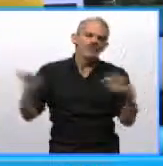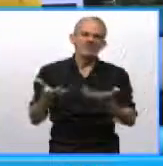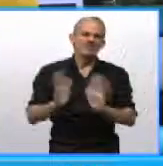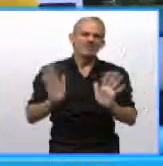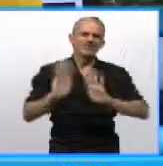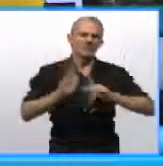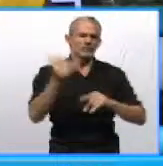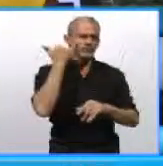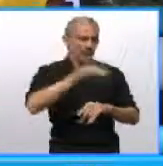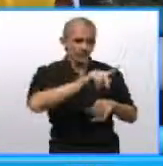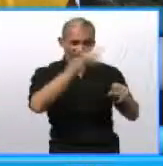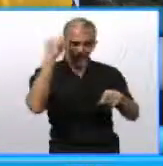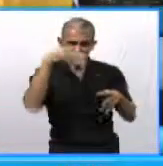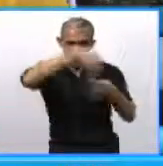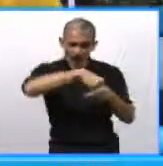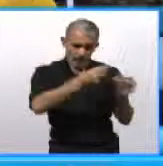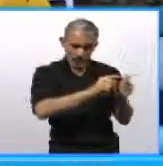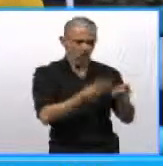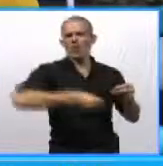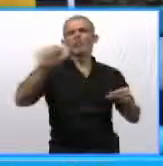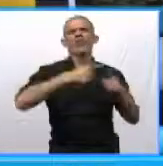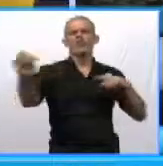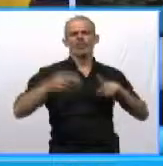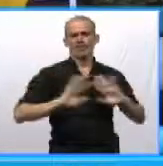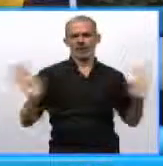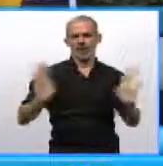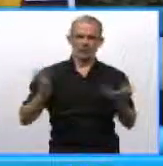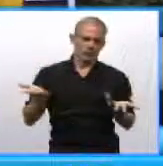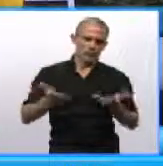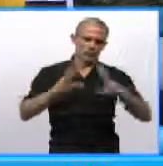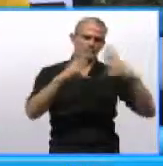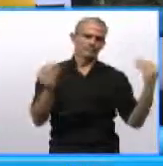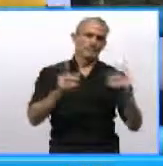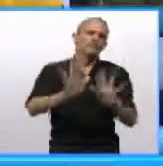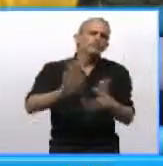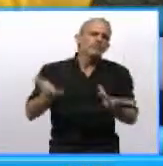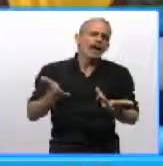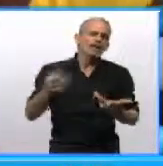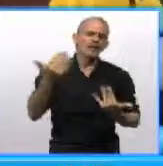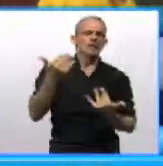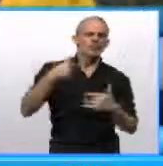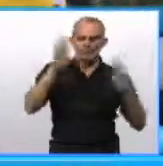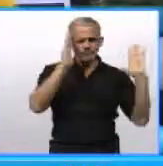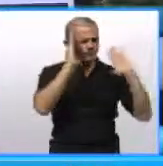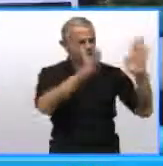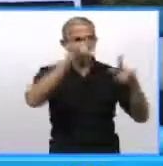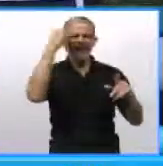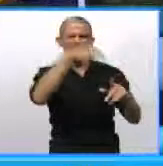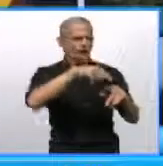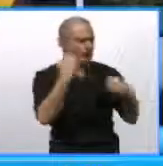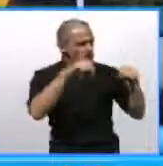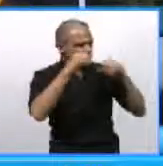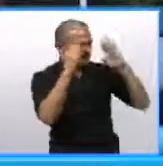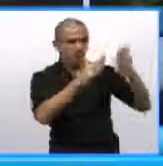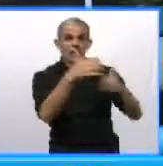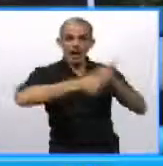hace demasiado largo para jugadores y clubes que somos amateurs, así que eso hizo que le podamos poner foco Nacional. La verdad fue un muy